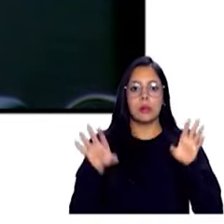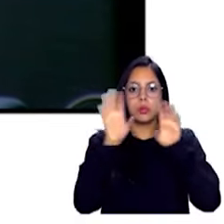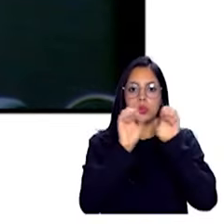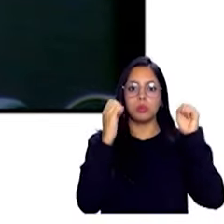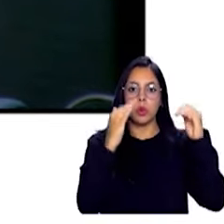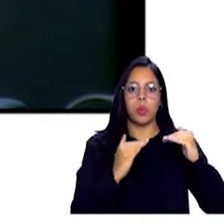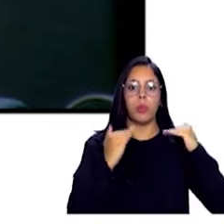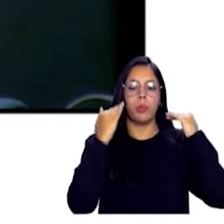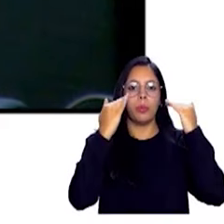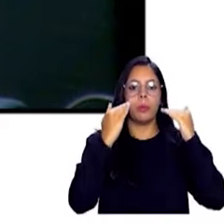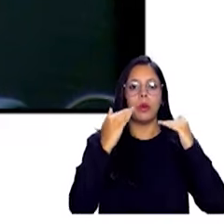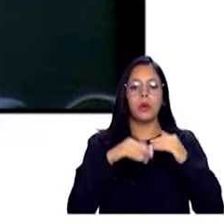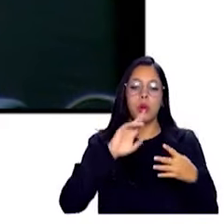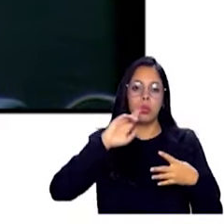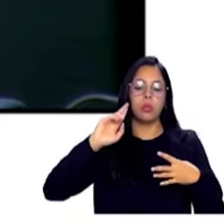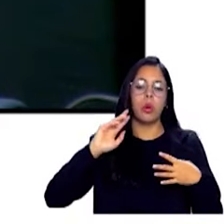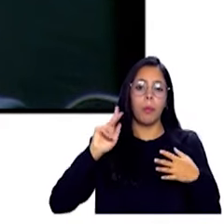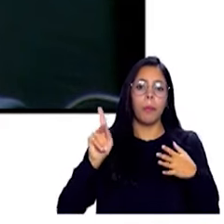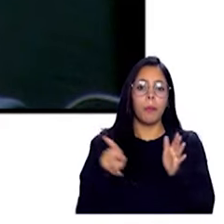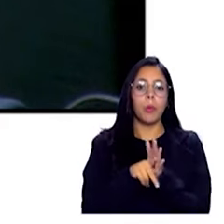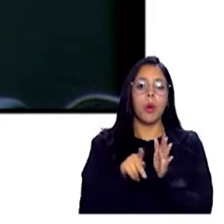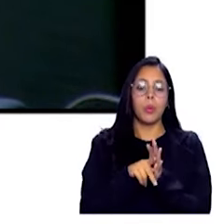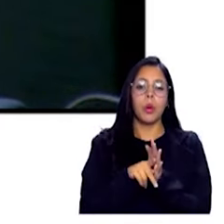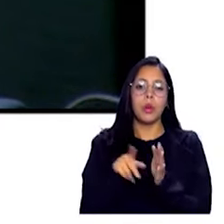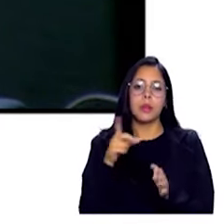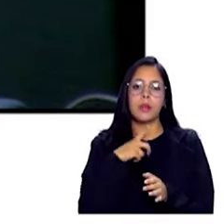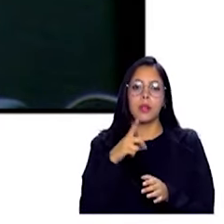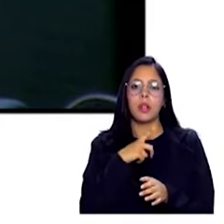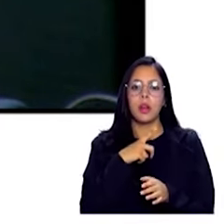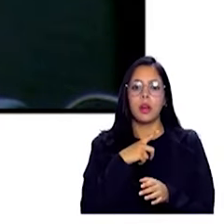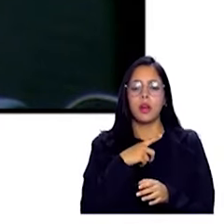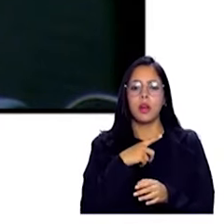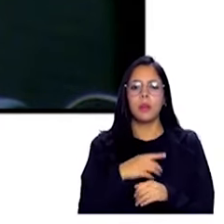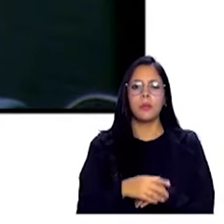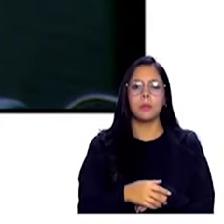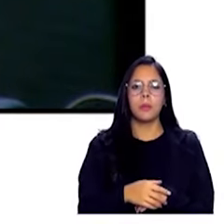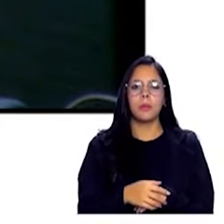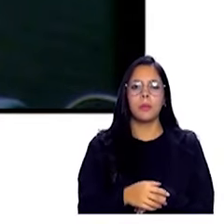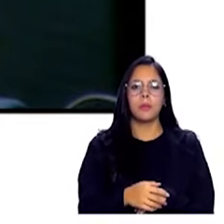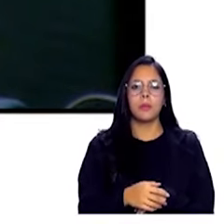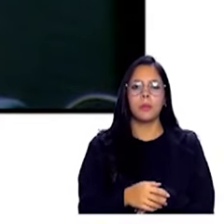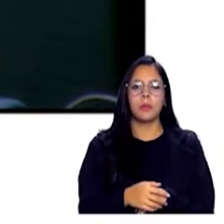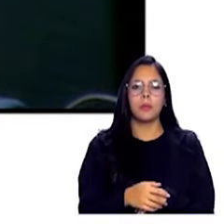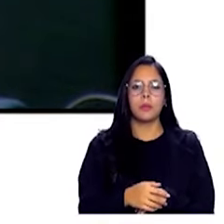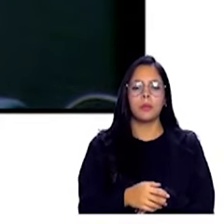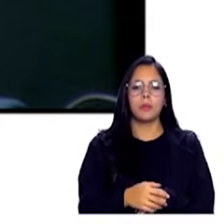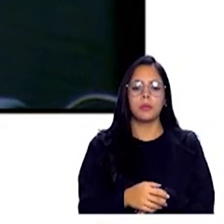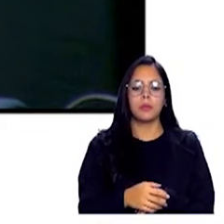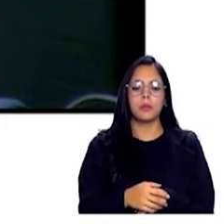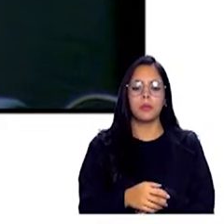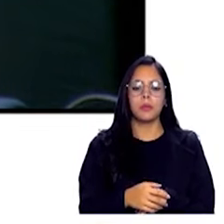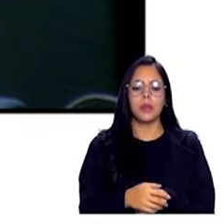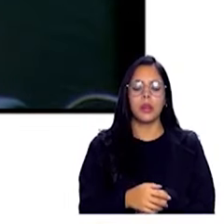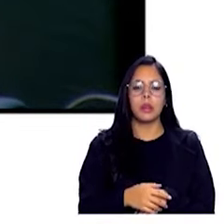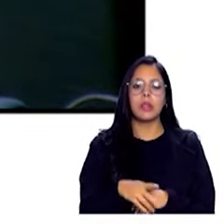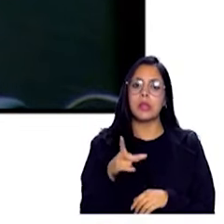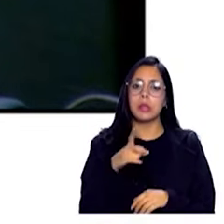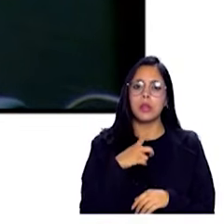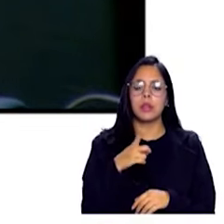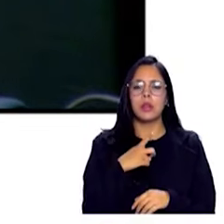tribunal Supremo deben dictar en la medida de lo posible menos sentencias pocas sentencias por qué porque